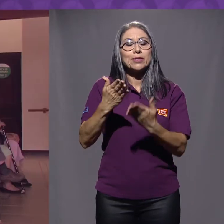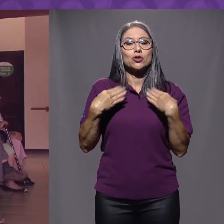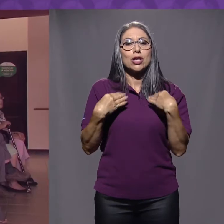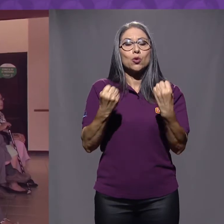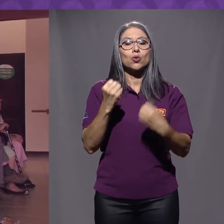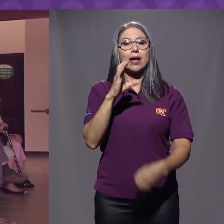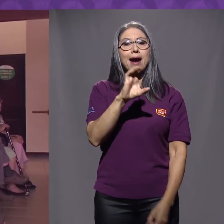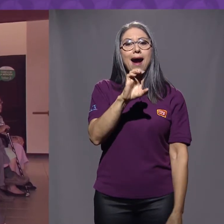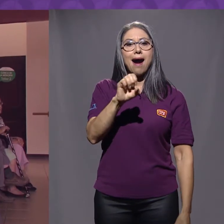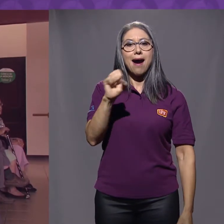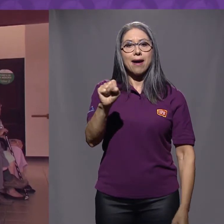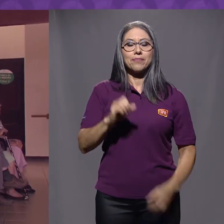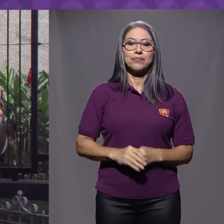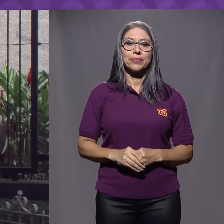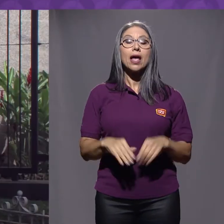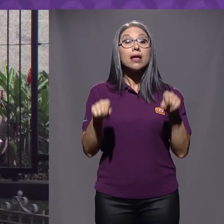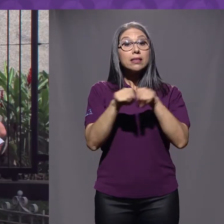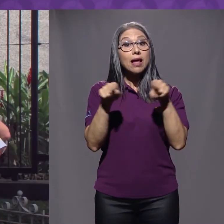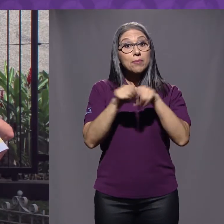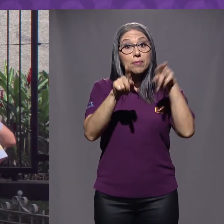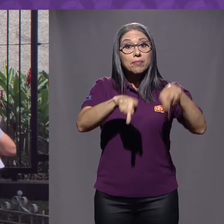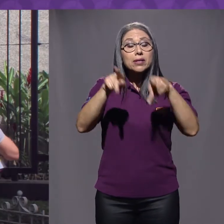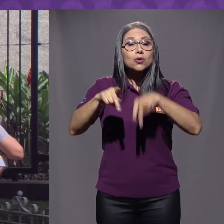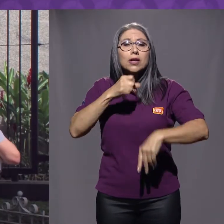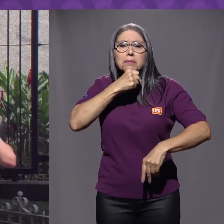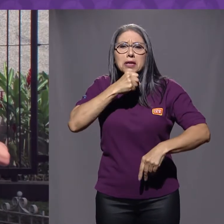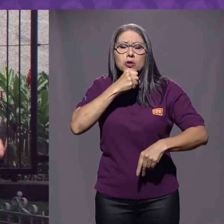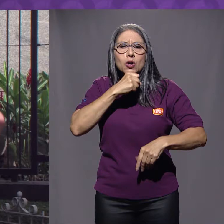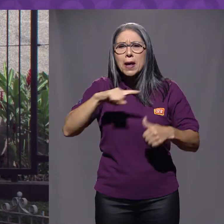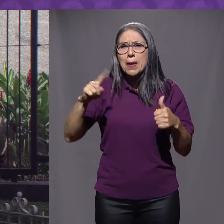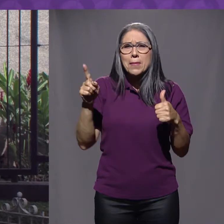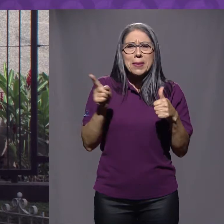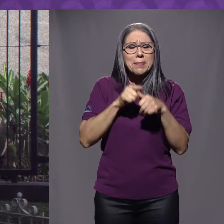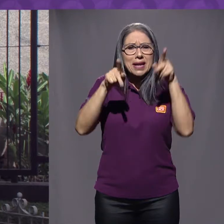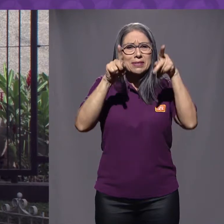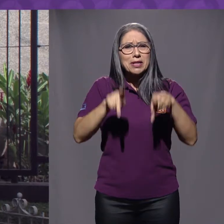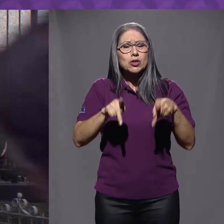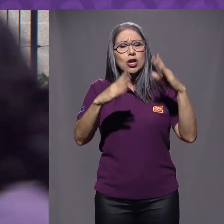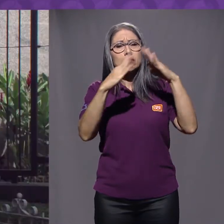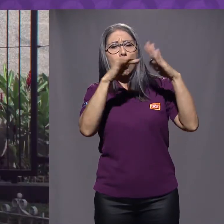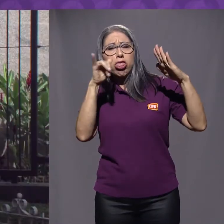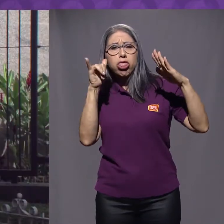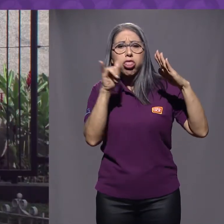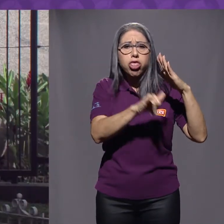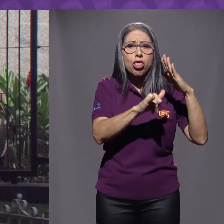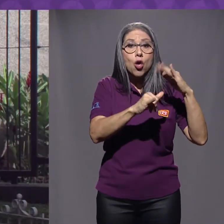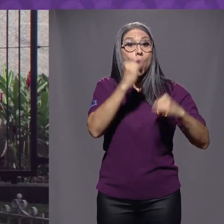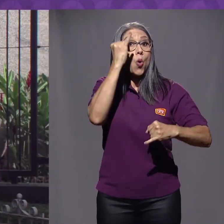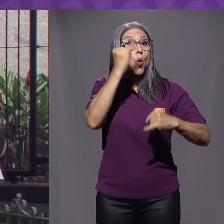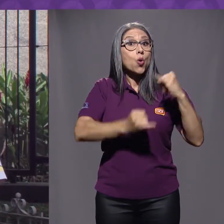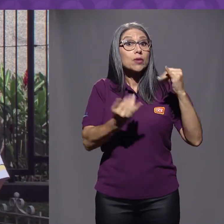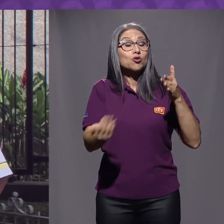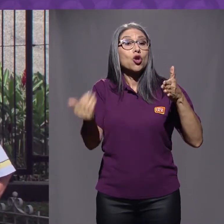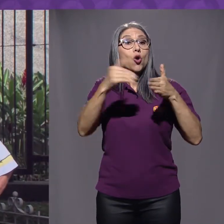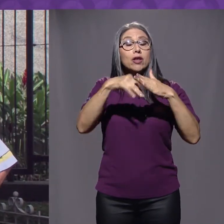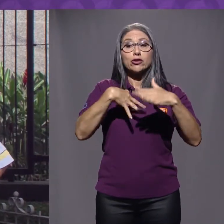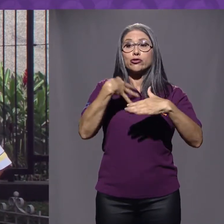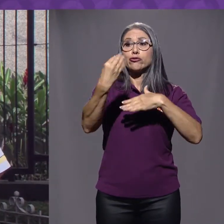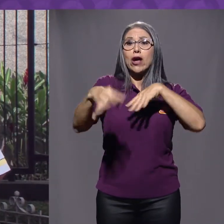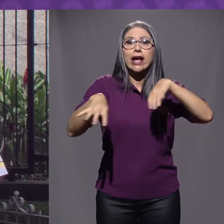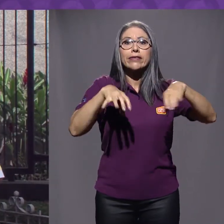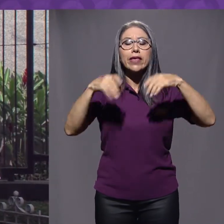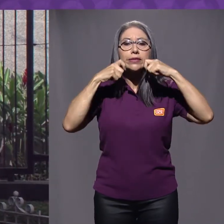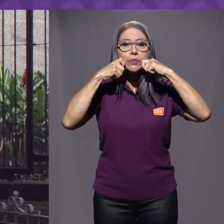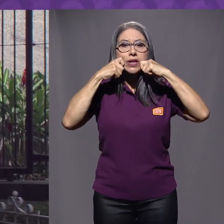Caja. También la población mayor es el grupo que fue confinado en primera instancia y que será el último en reincorporarse a las